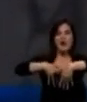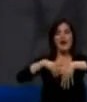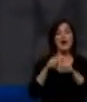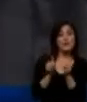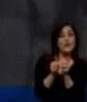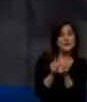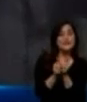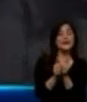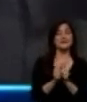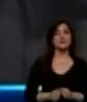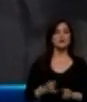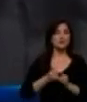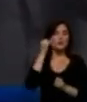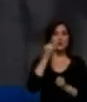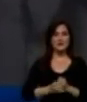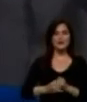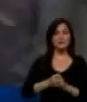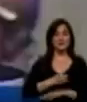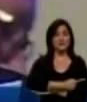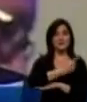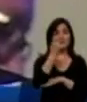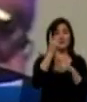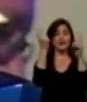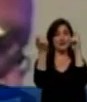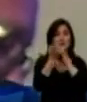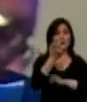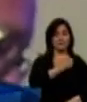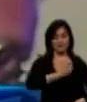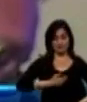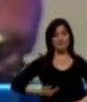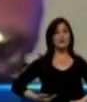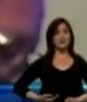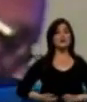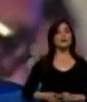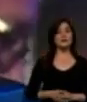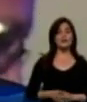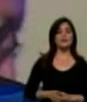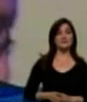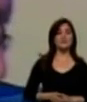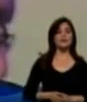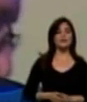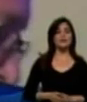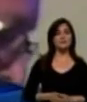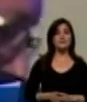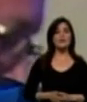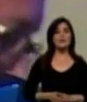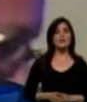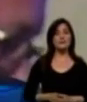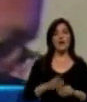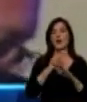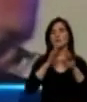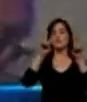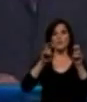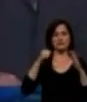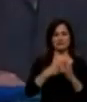María Gracia, culmen de este día de posesión, de cambio de mando presidencial, y en sus palabras se ha referido al combate a la